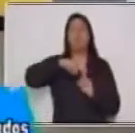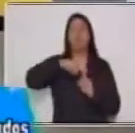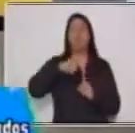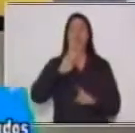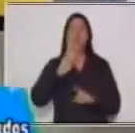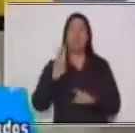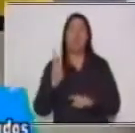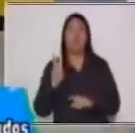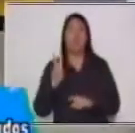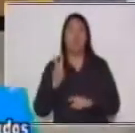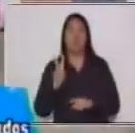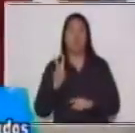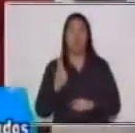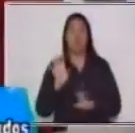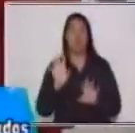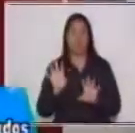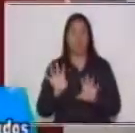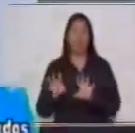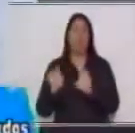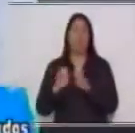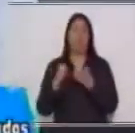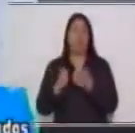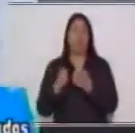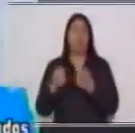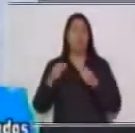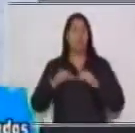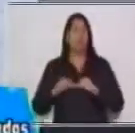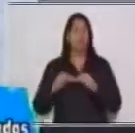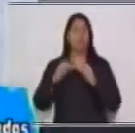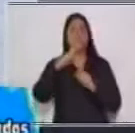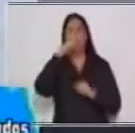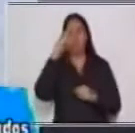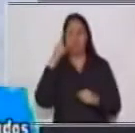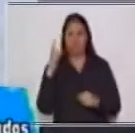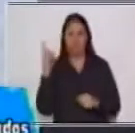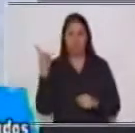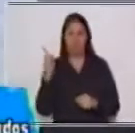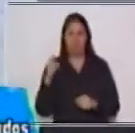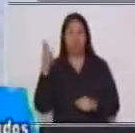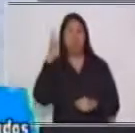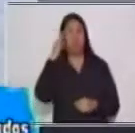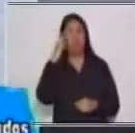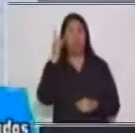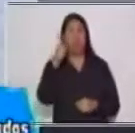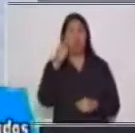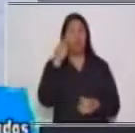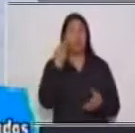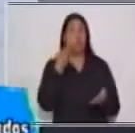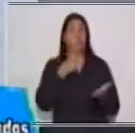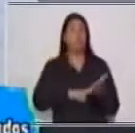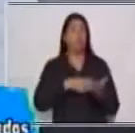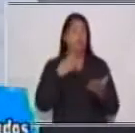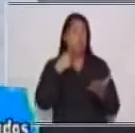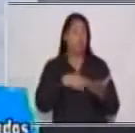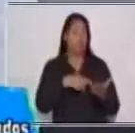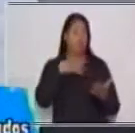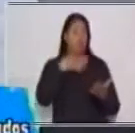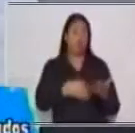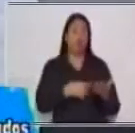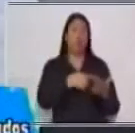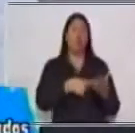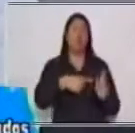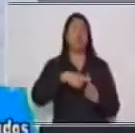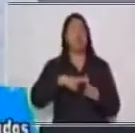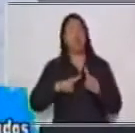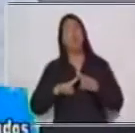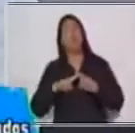Entonces regreso a trabajar. Acuérdense que tenemos que dejar evidencias de lo que hemos trabajado.